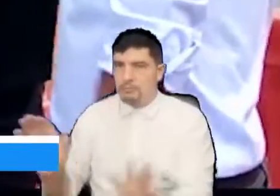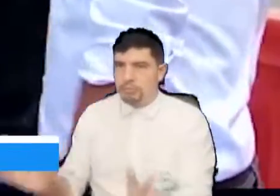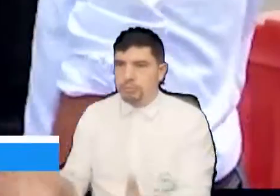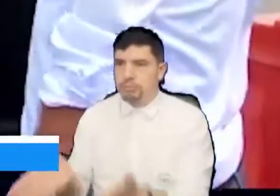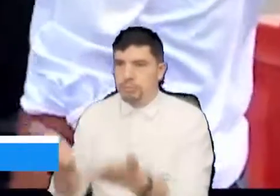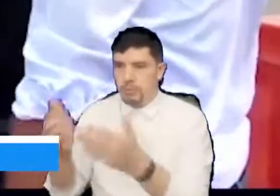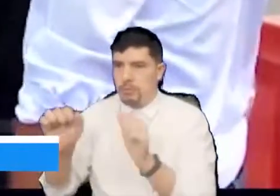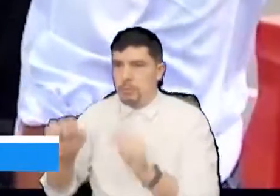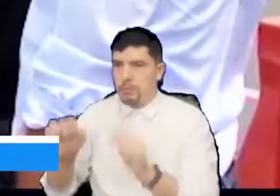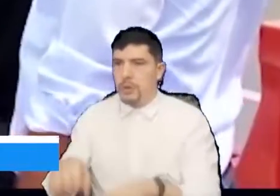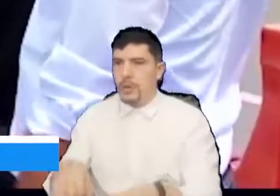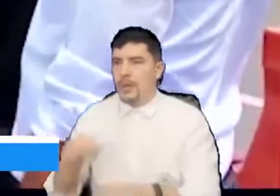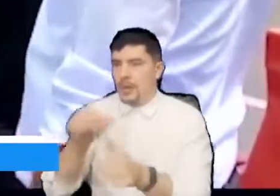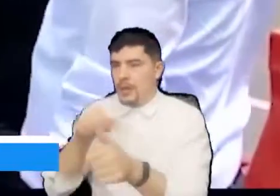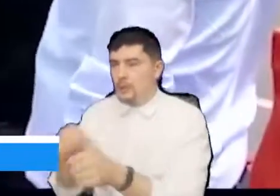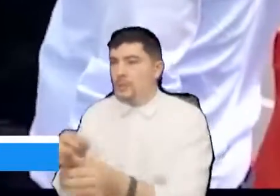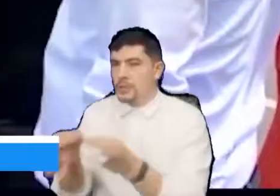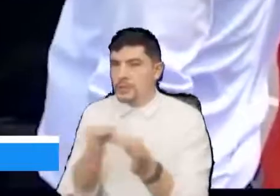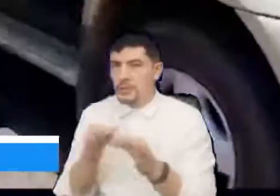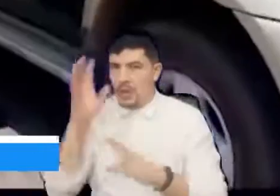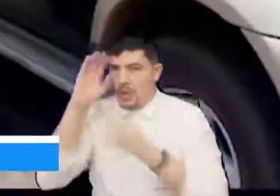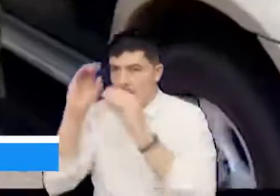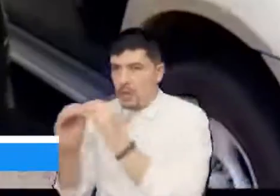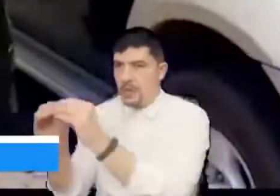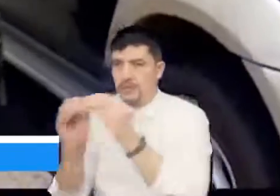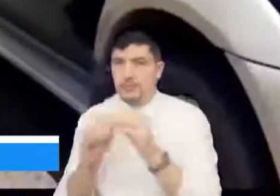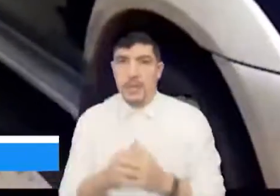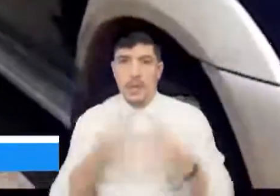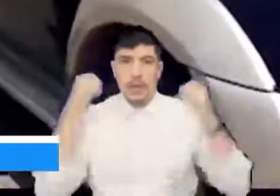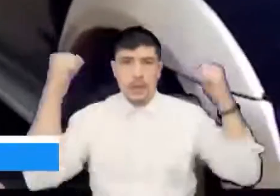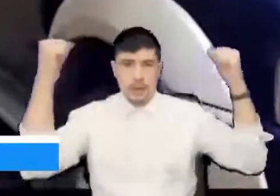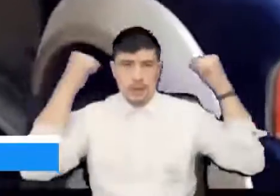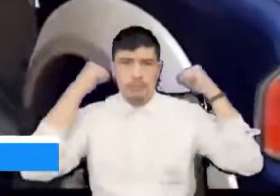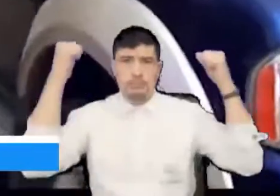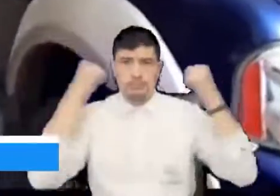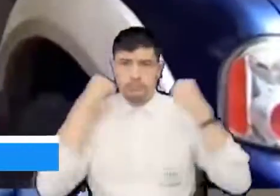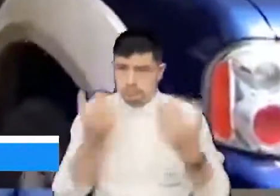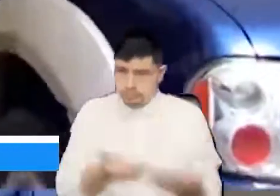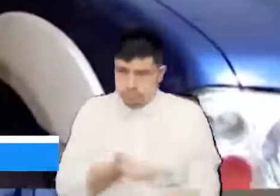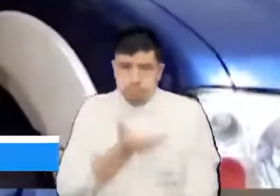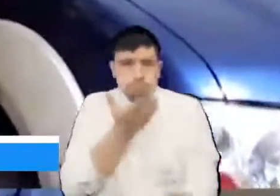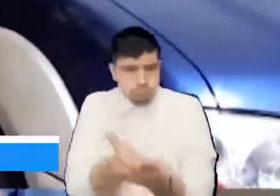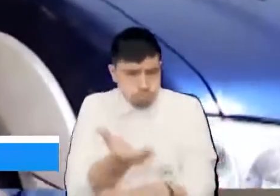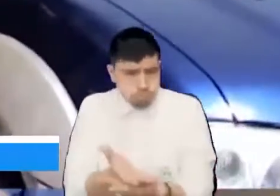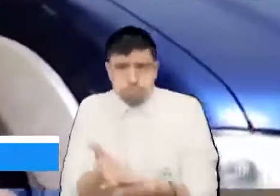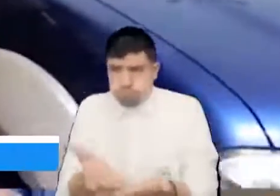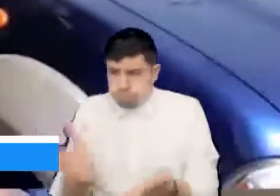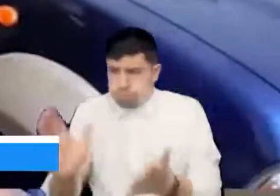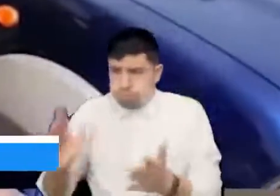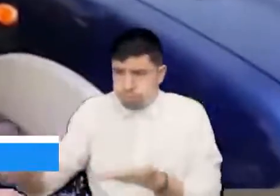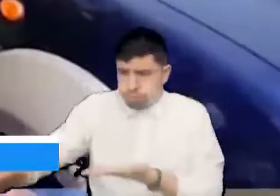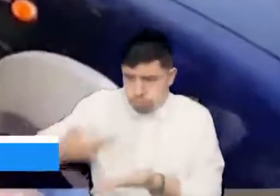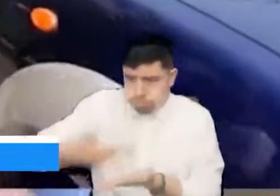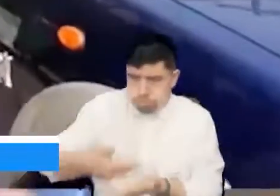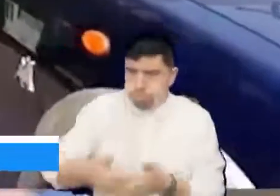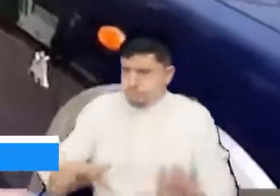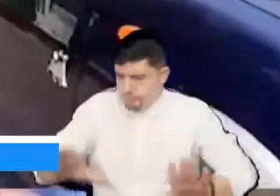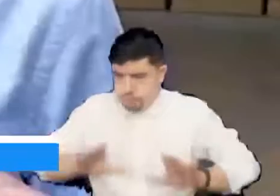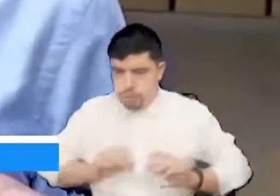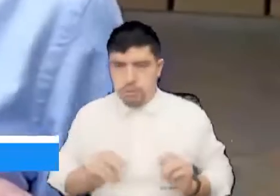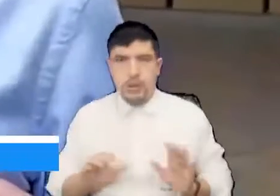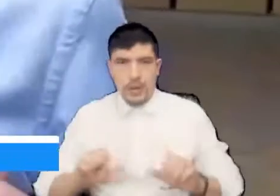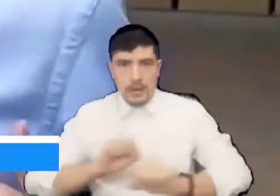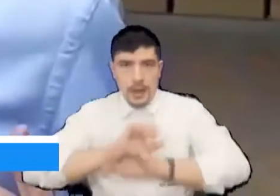El alcalde de Piedecuesta apoya cualquier propuesta que mejore el servicio a los usuarios. Con los colegas alcaldes acordamos hacer un llamado al gobierno